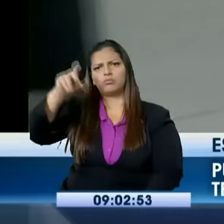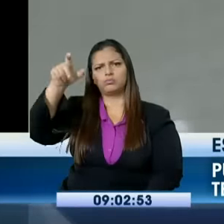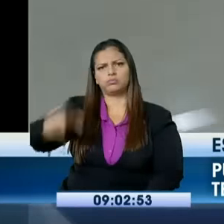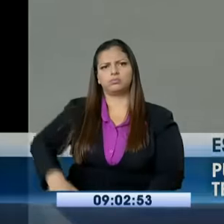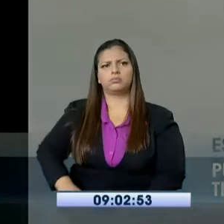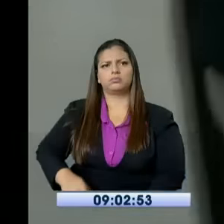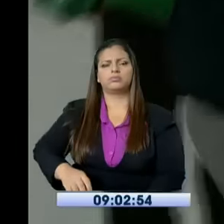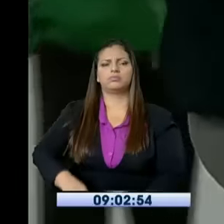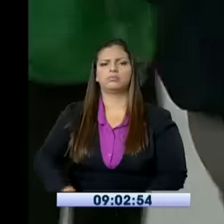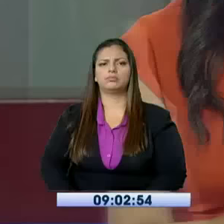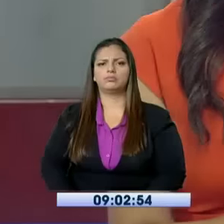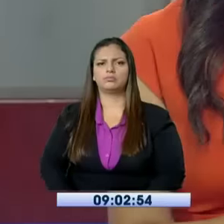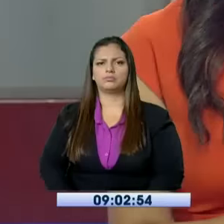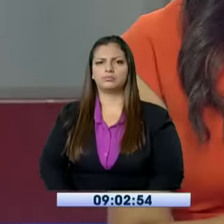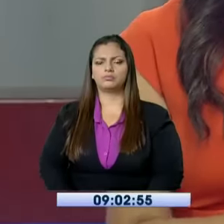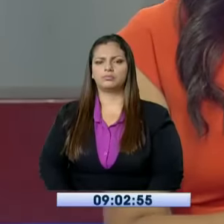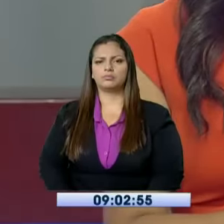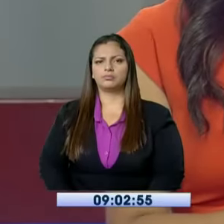Salazar.